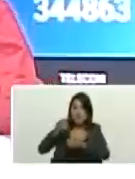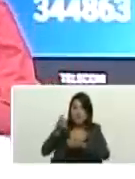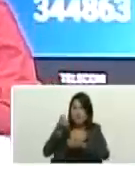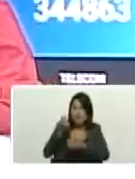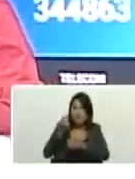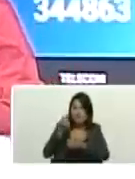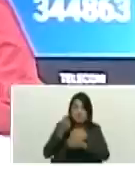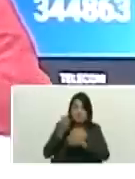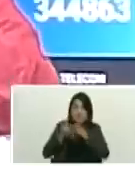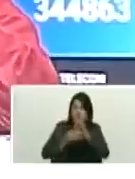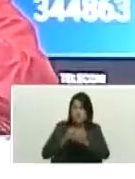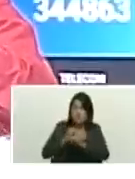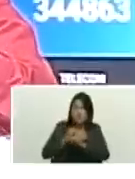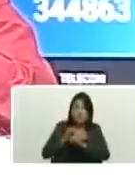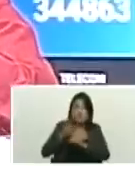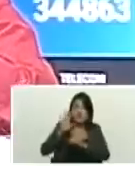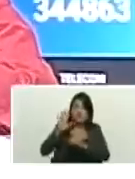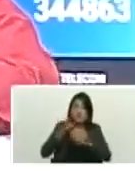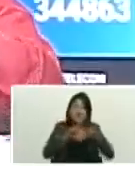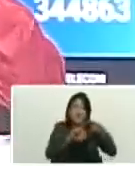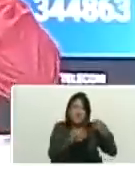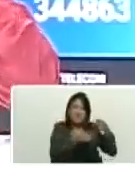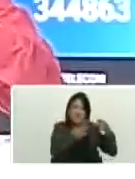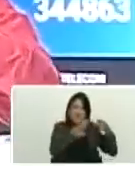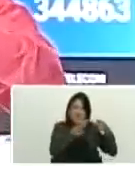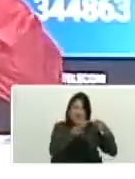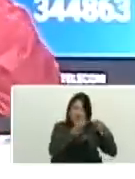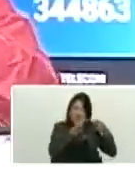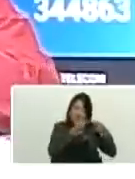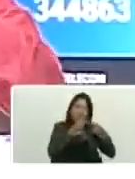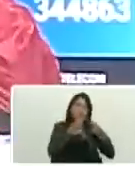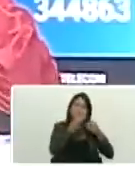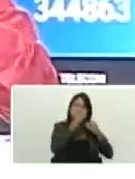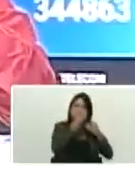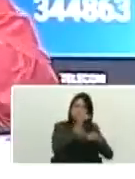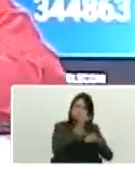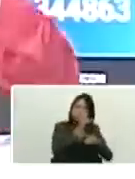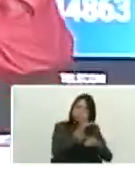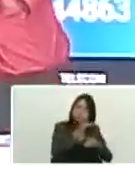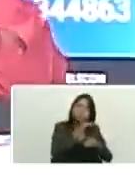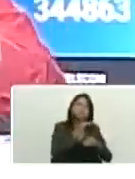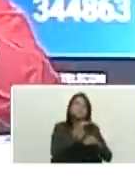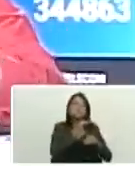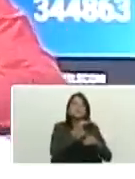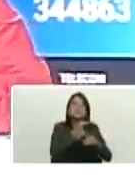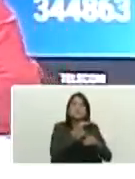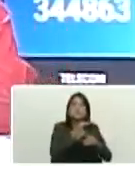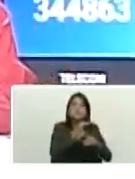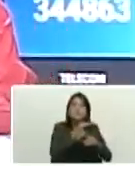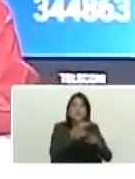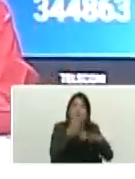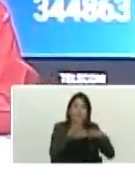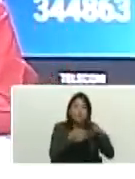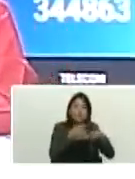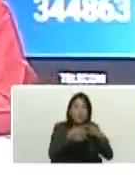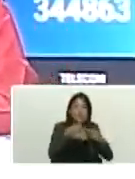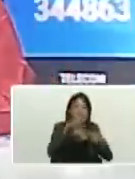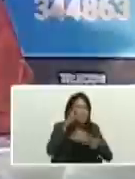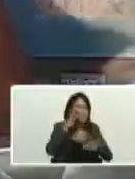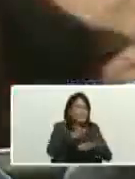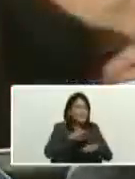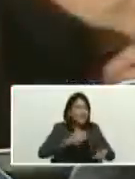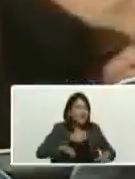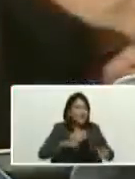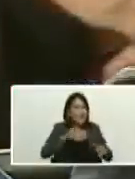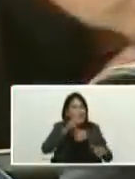imperialismo. Es el periodo donde las rebeliones populares y militares marcaron la pauta y el inicio